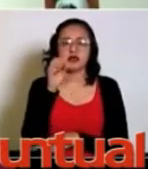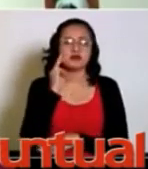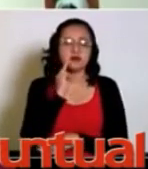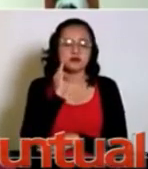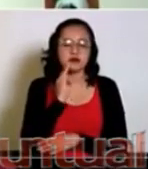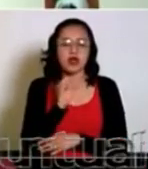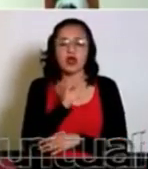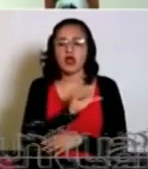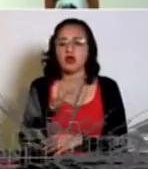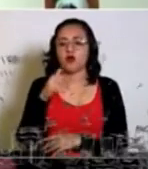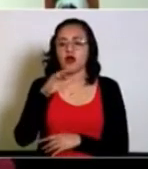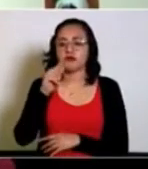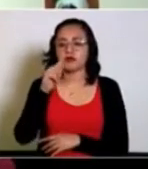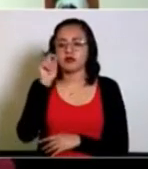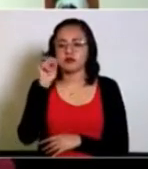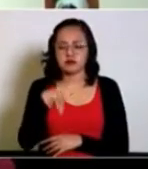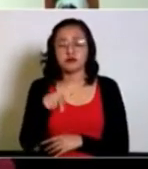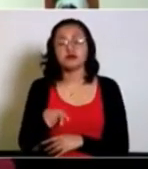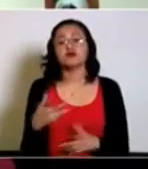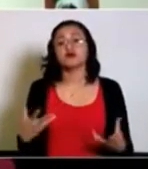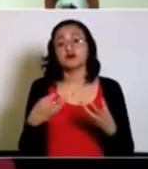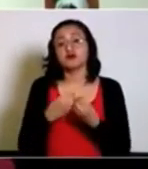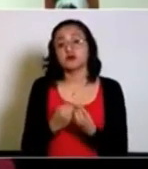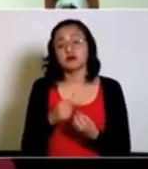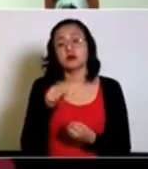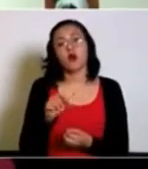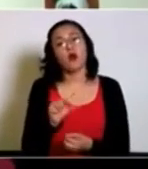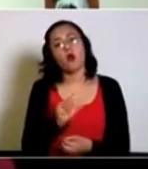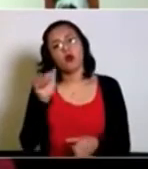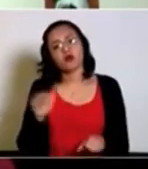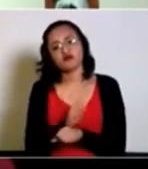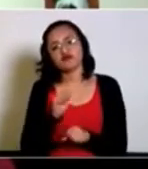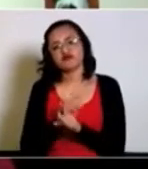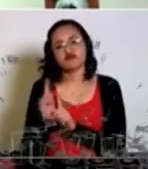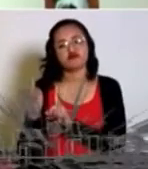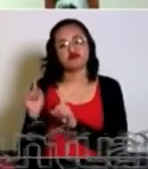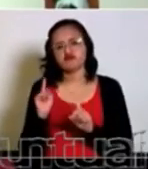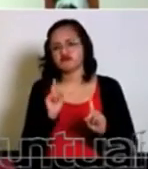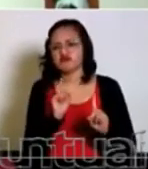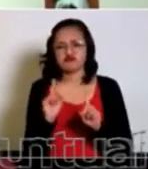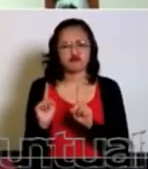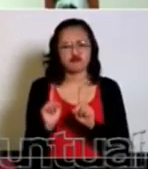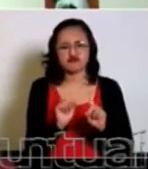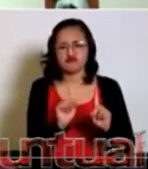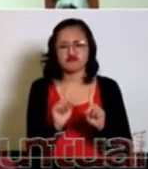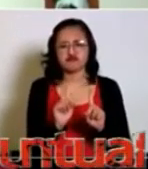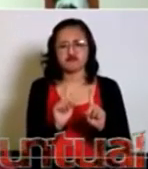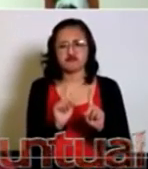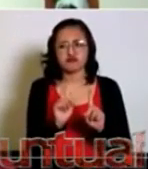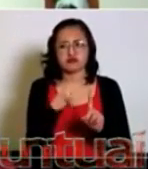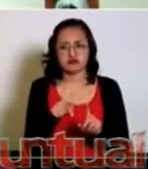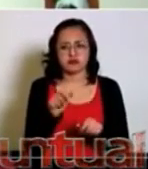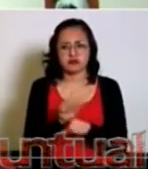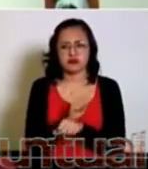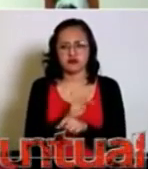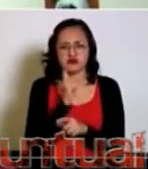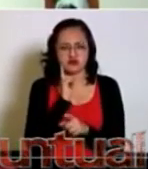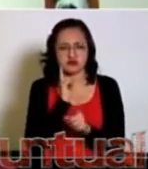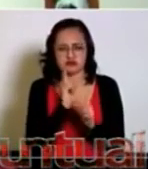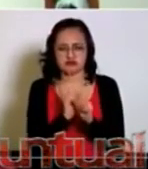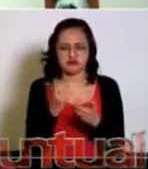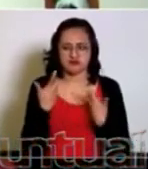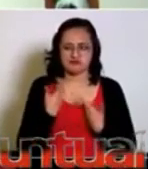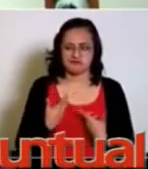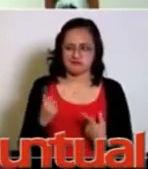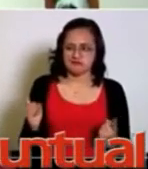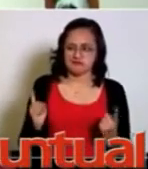Zacatlán-Aguacatlán. Por parte de otro vehículo se acercó al suyo y hubo